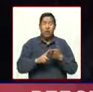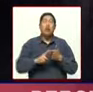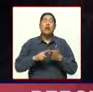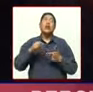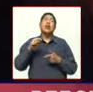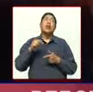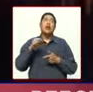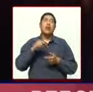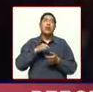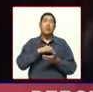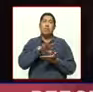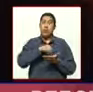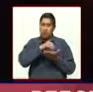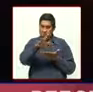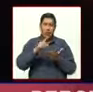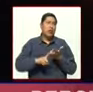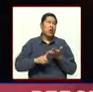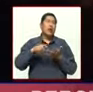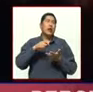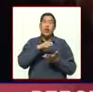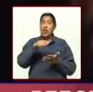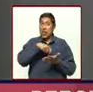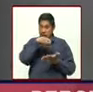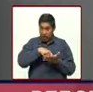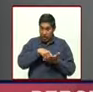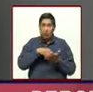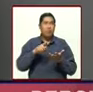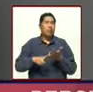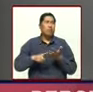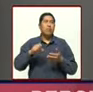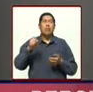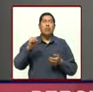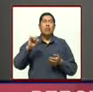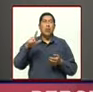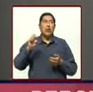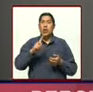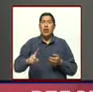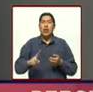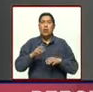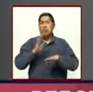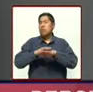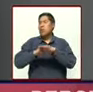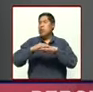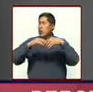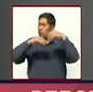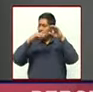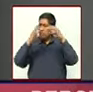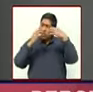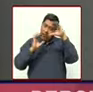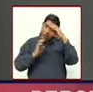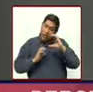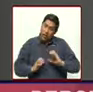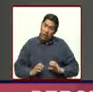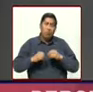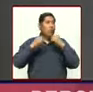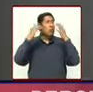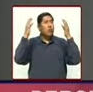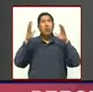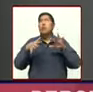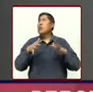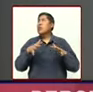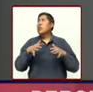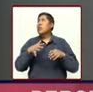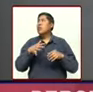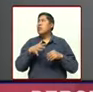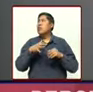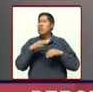Joaquín, Riberalta, San Javier, Trinidad, Exaltación y Puerto Siles. La alerta meteorológica de prioridad naranja por altas temperaturas oscilan